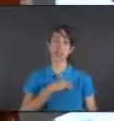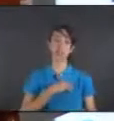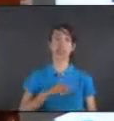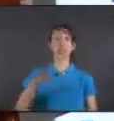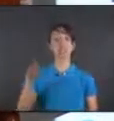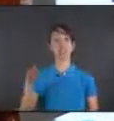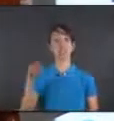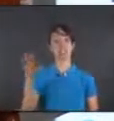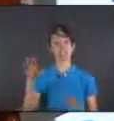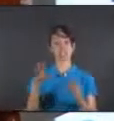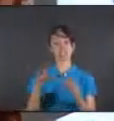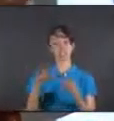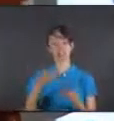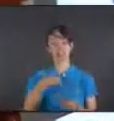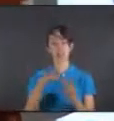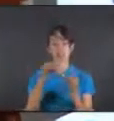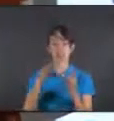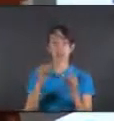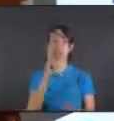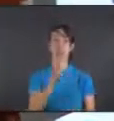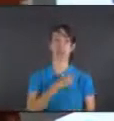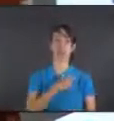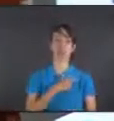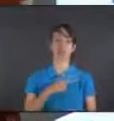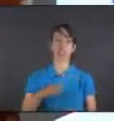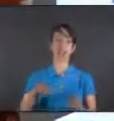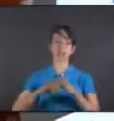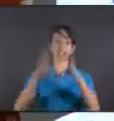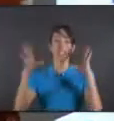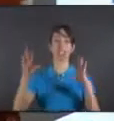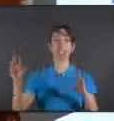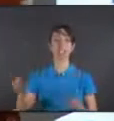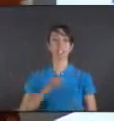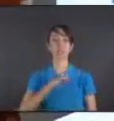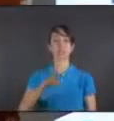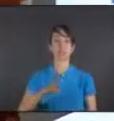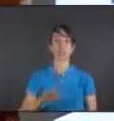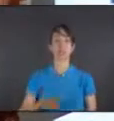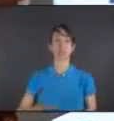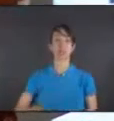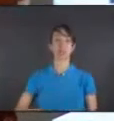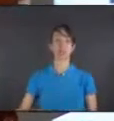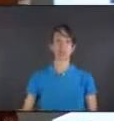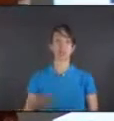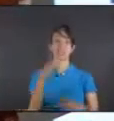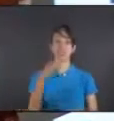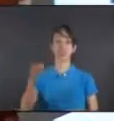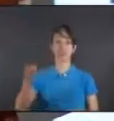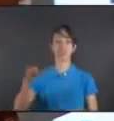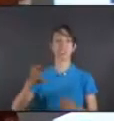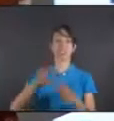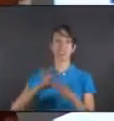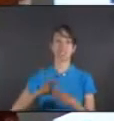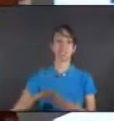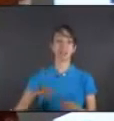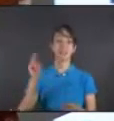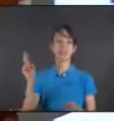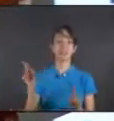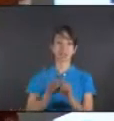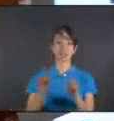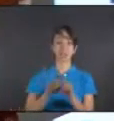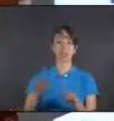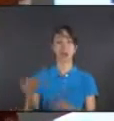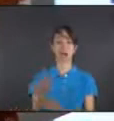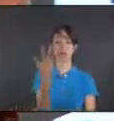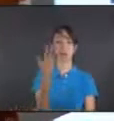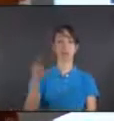no se me tiene que olvidar el primer día porque es la puerta dimensional, es la puerta del reinicio. En aquel momento Dios me dio a mí